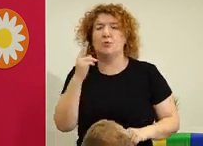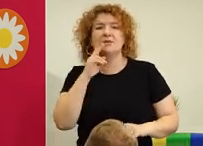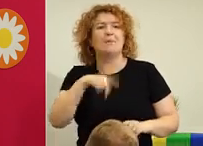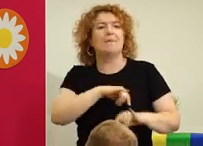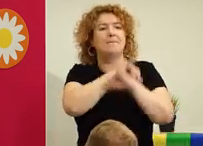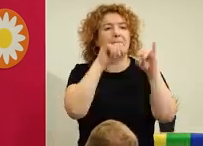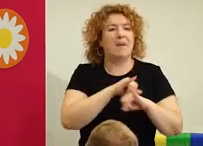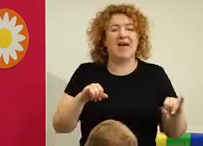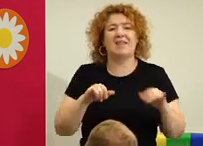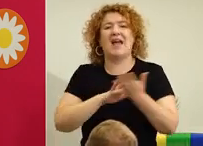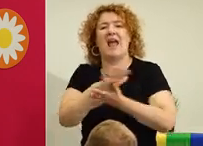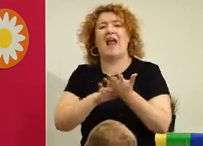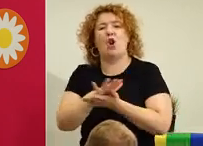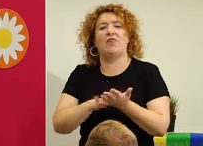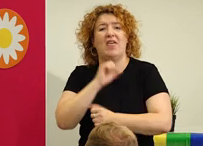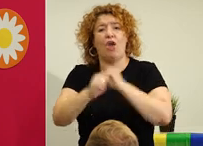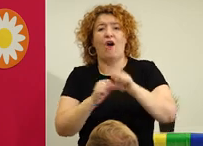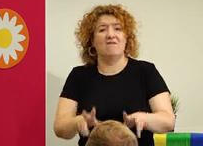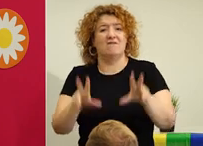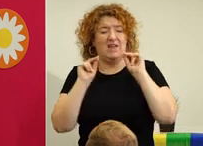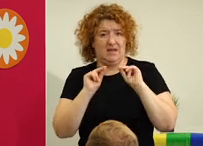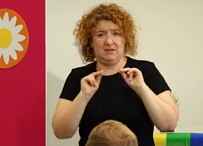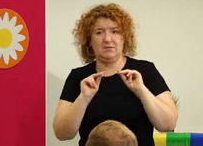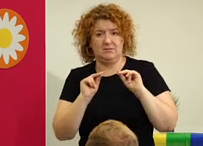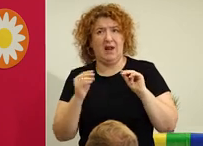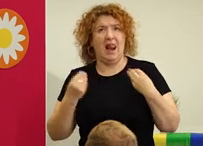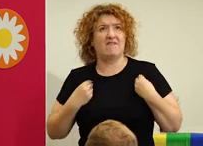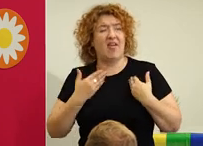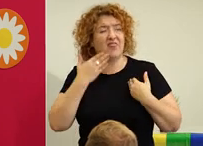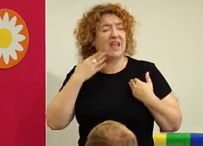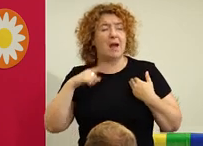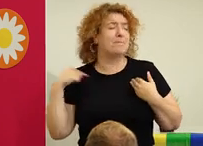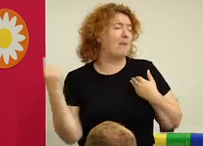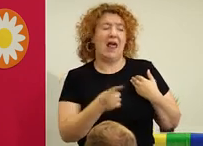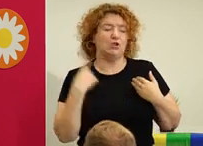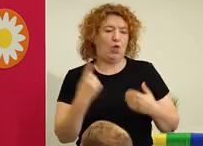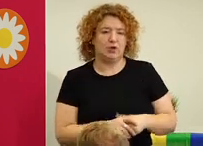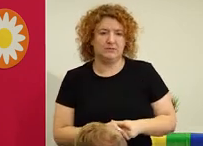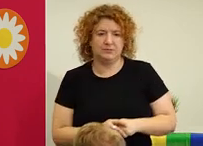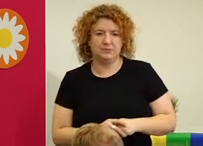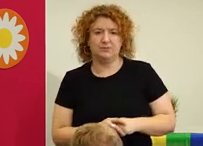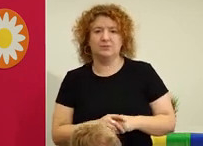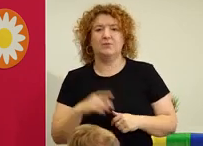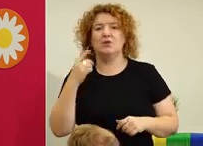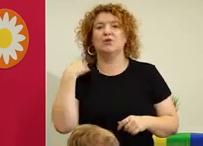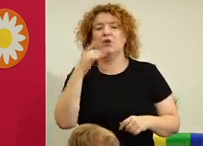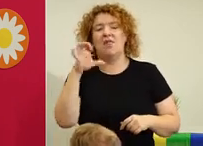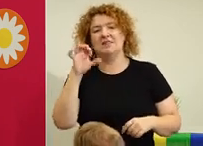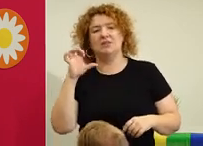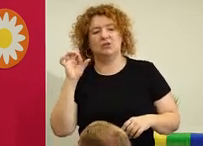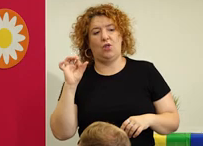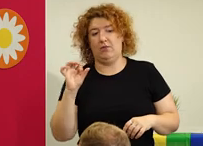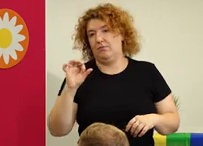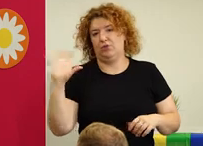paz y con el fin del genocidio para hacer posibles vidas dignas para todas, para todos y para todes. ¡Que viva el orgullo